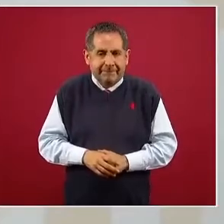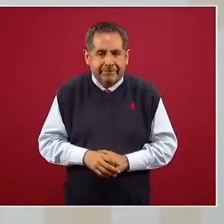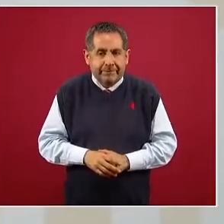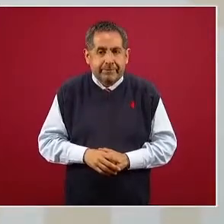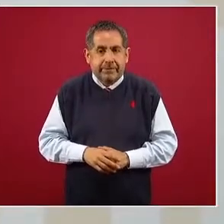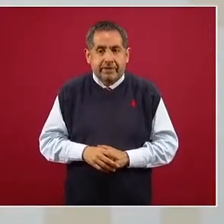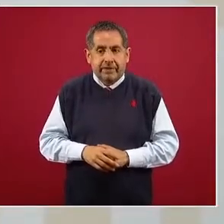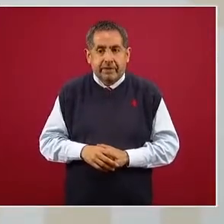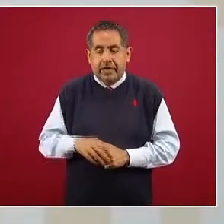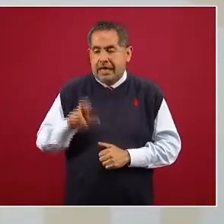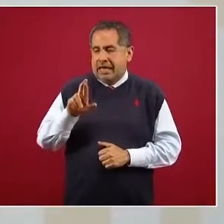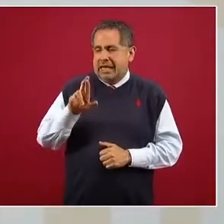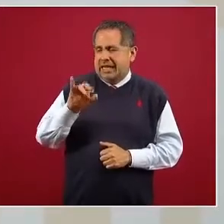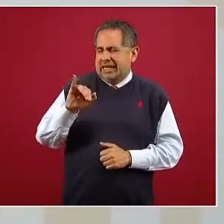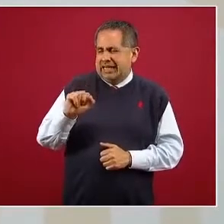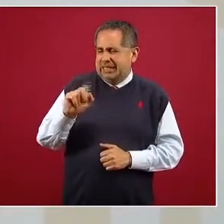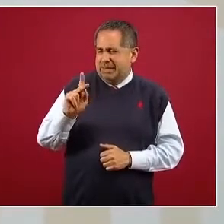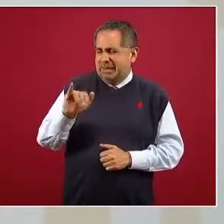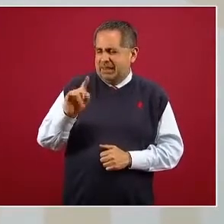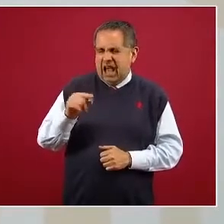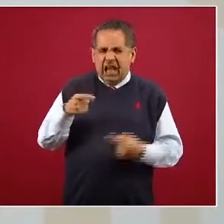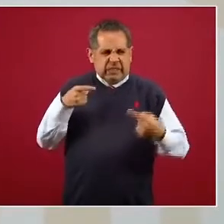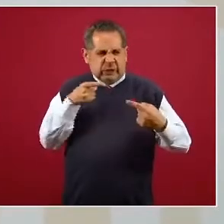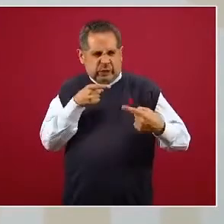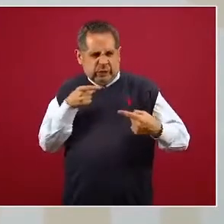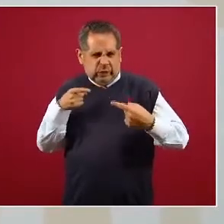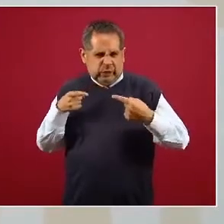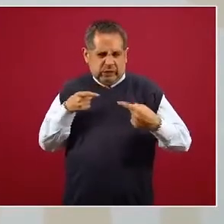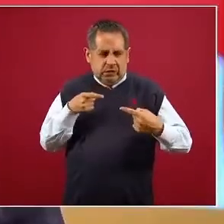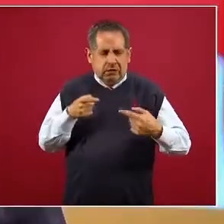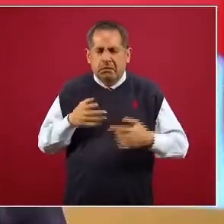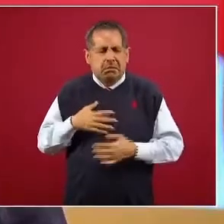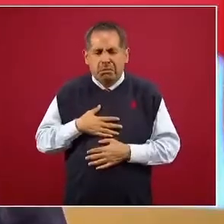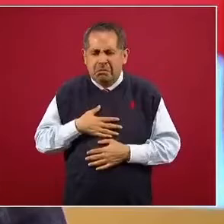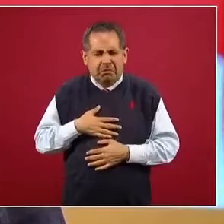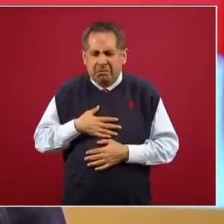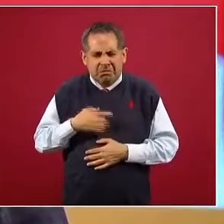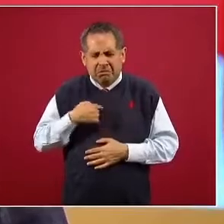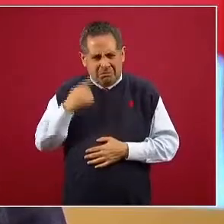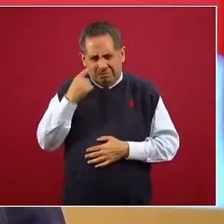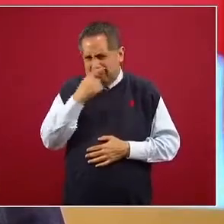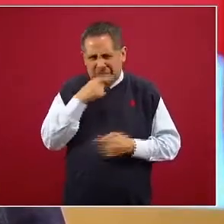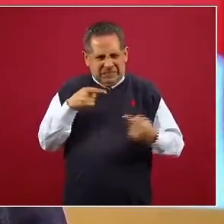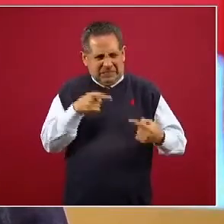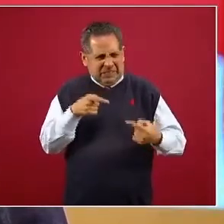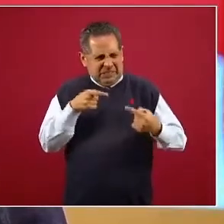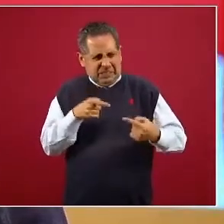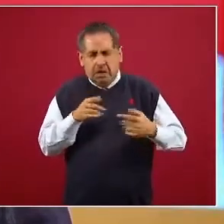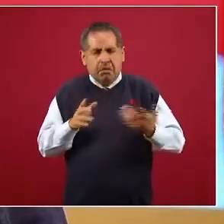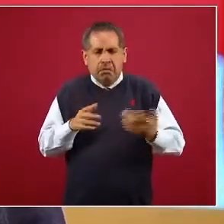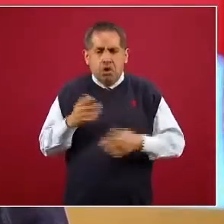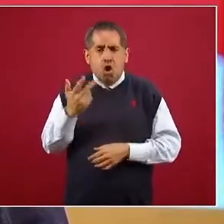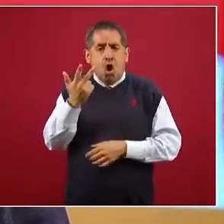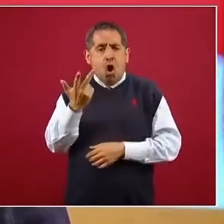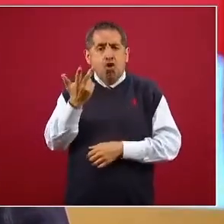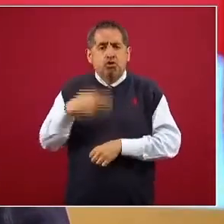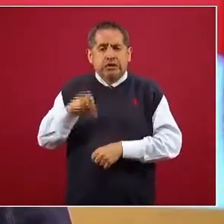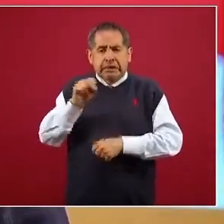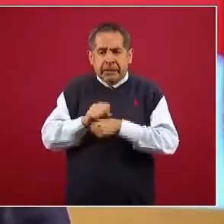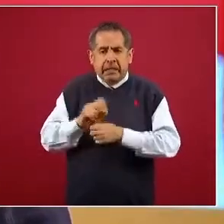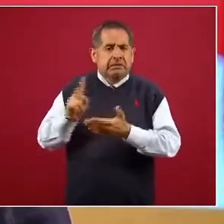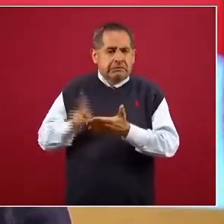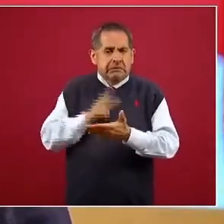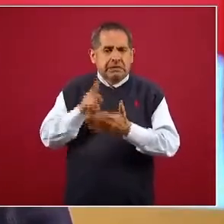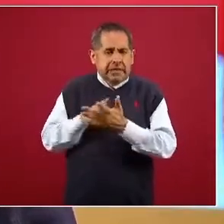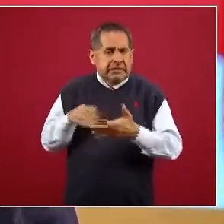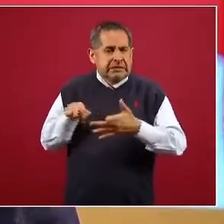El calificativo de ríspida, yo no la veo ríspida. Tenemos 8 semanas reuniéndonos,